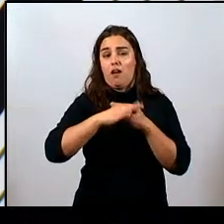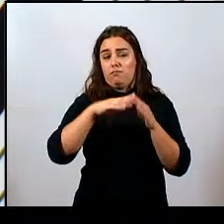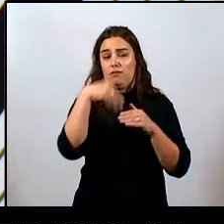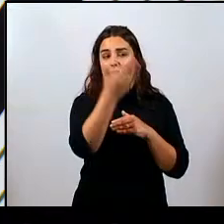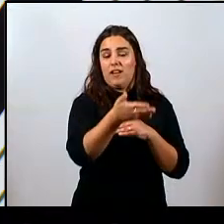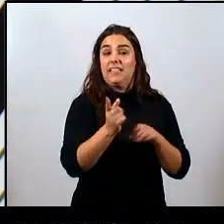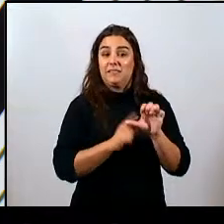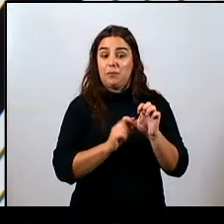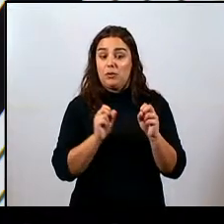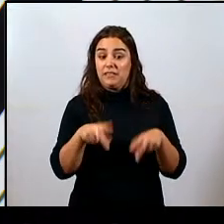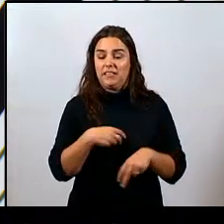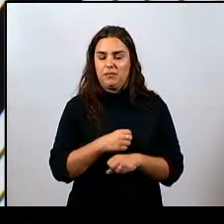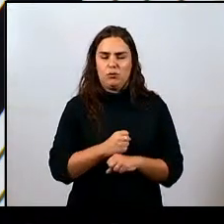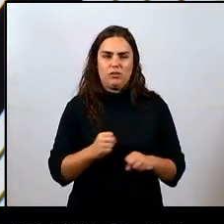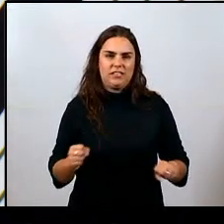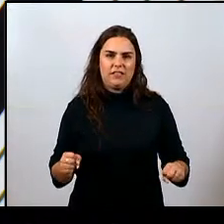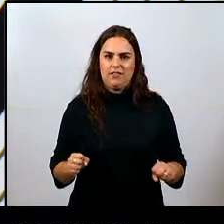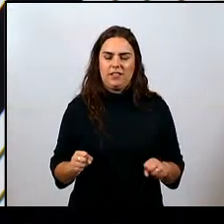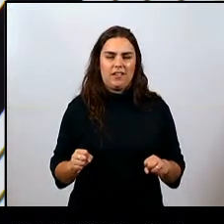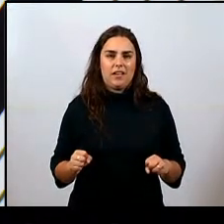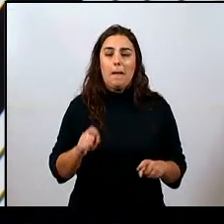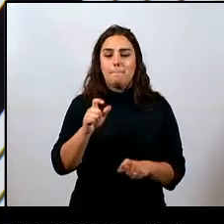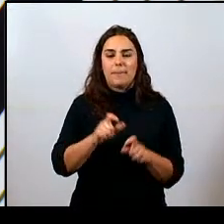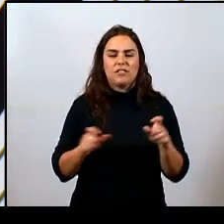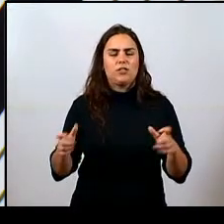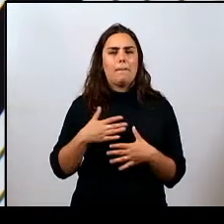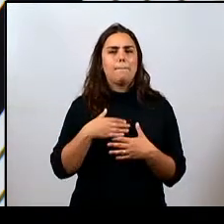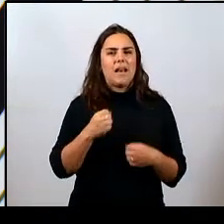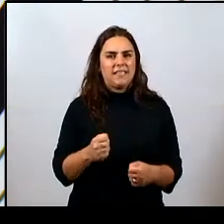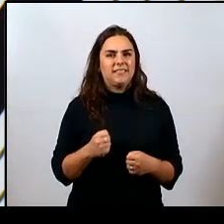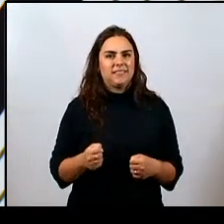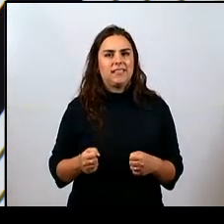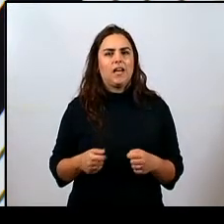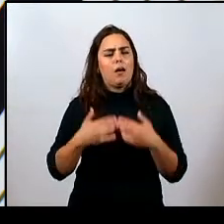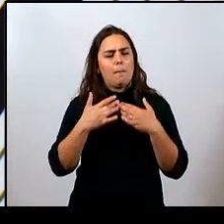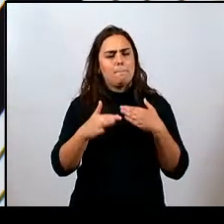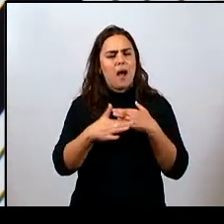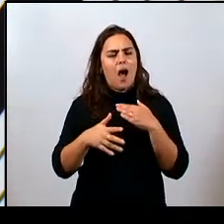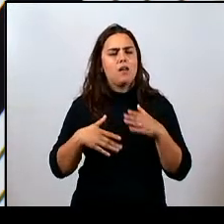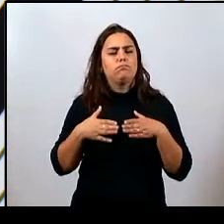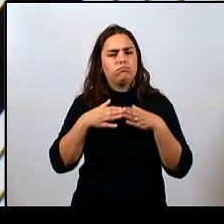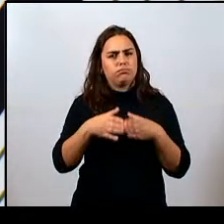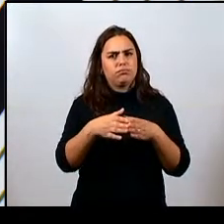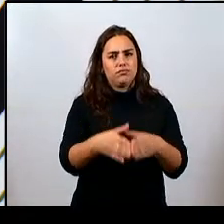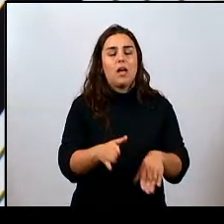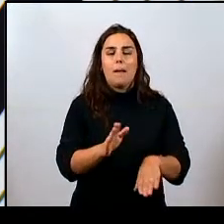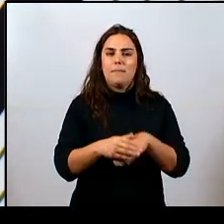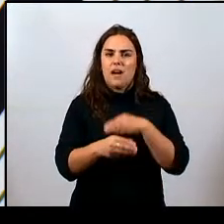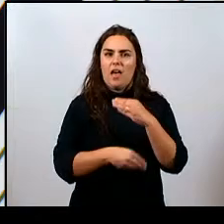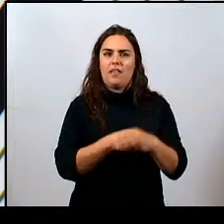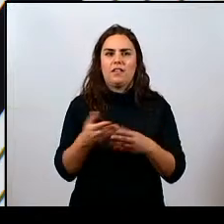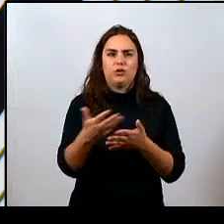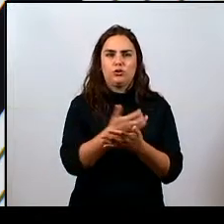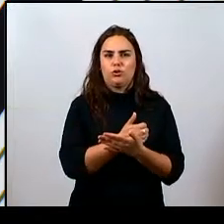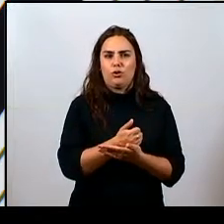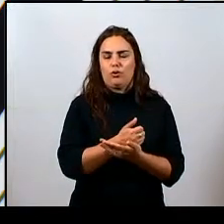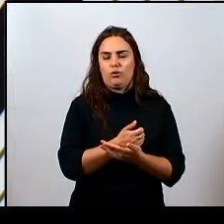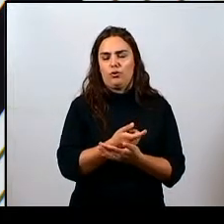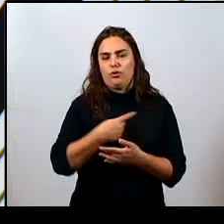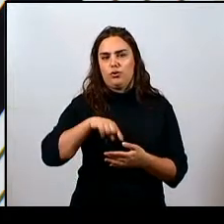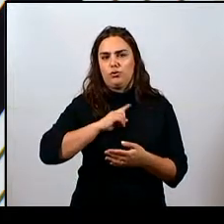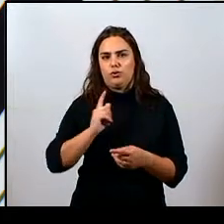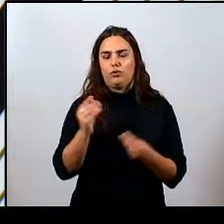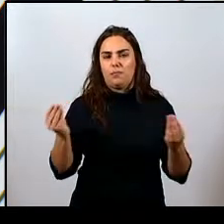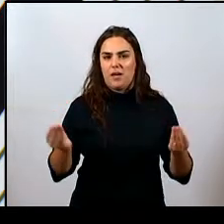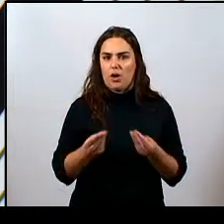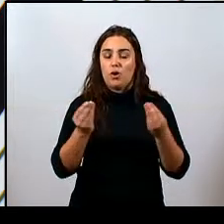Extremadura, no se entendería sin esas gentes valientes que se echaron a la mar y que hicieron grandes gestas para todos. Esto lo reivindicamos